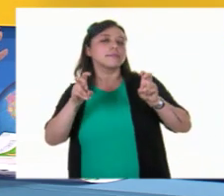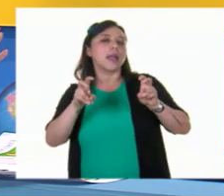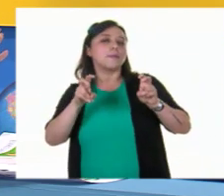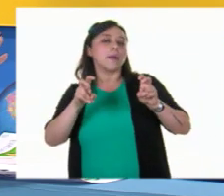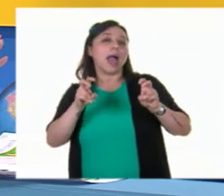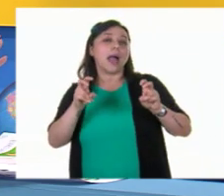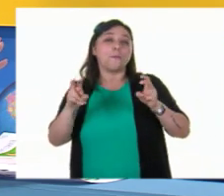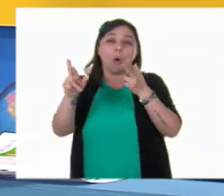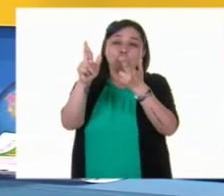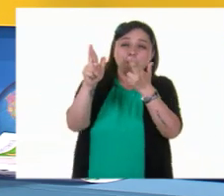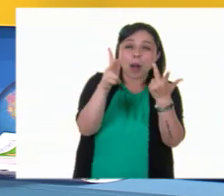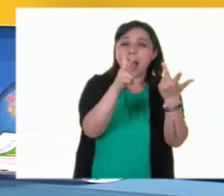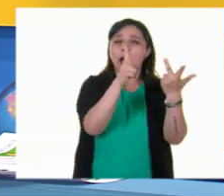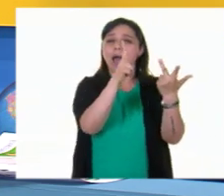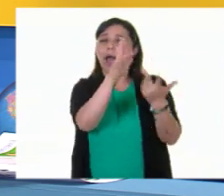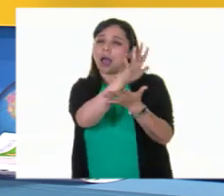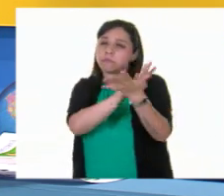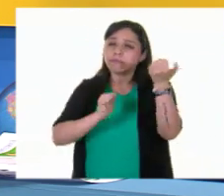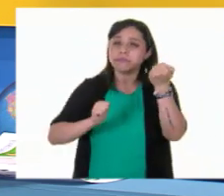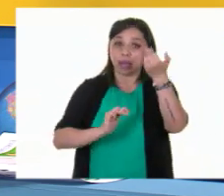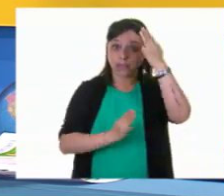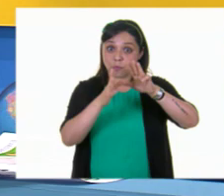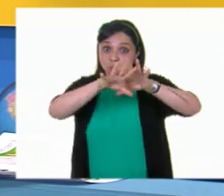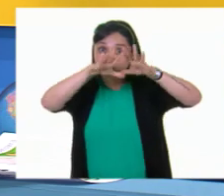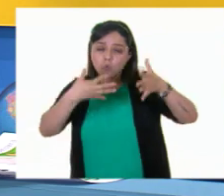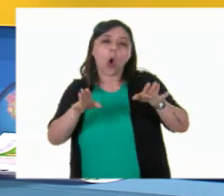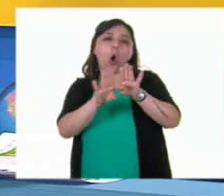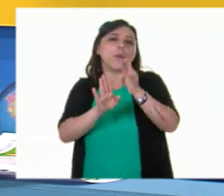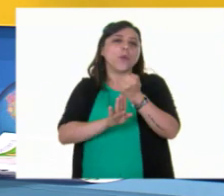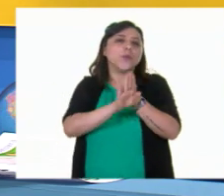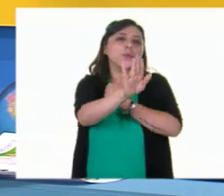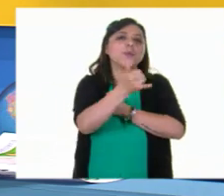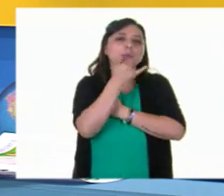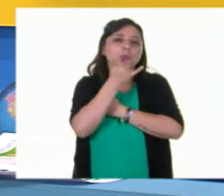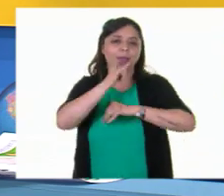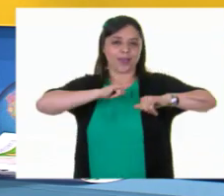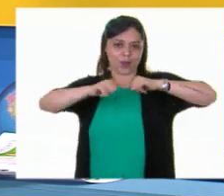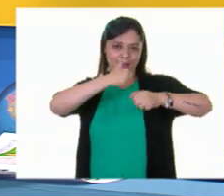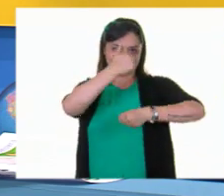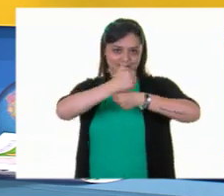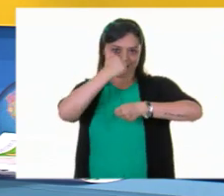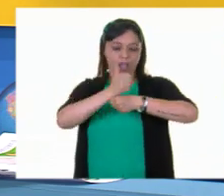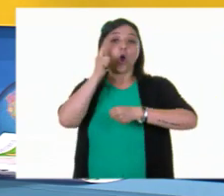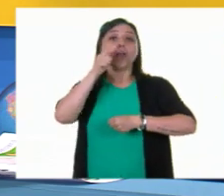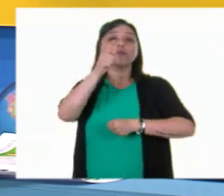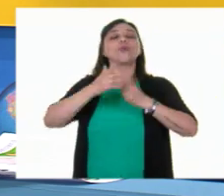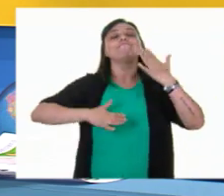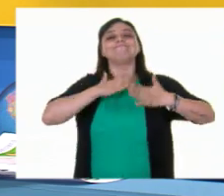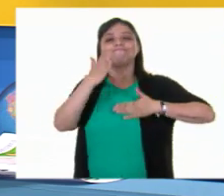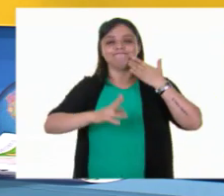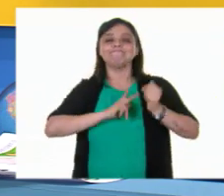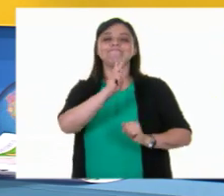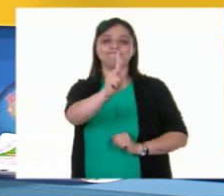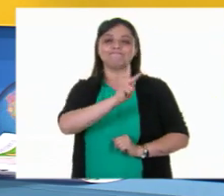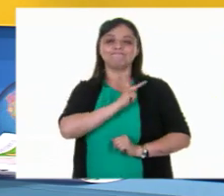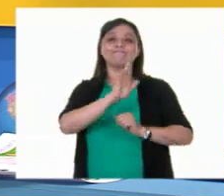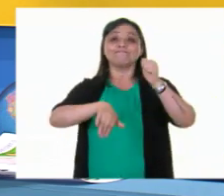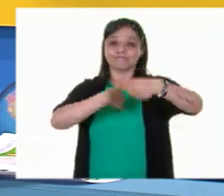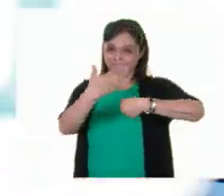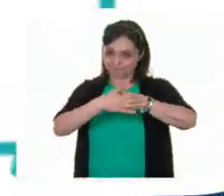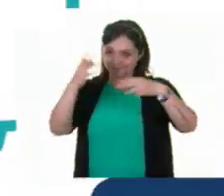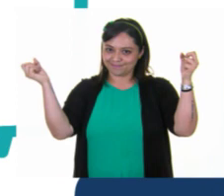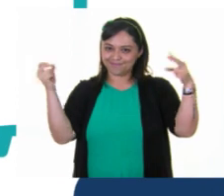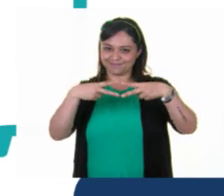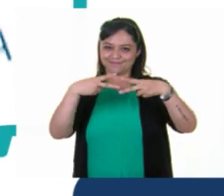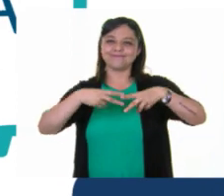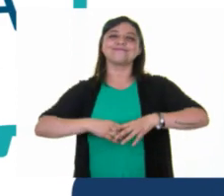de los desastres en el mundo, Geografía, 6º grado. Espero lo hayan disfrutado tanto como nosotros. Nos vemos hasta la